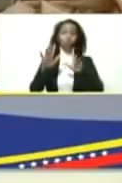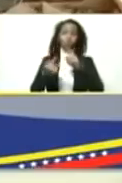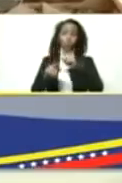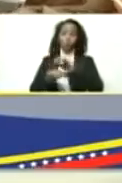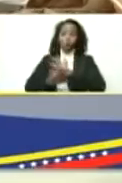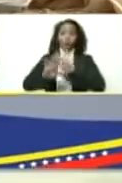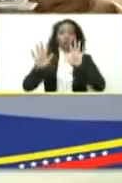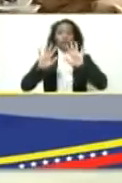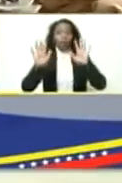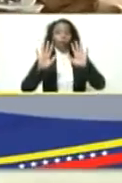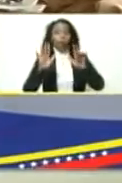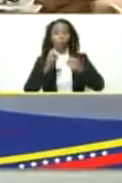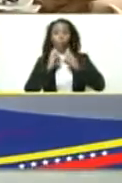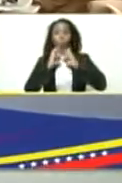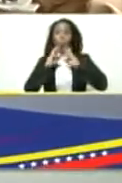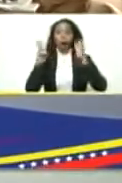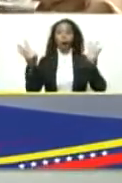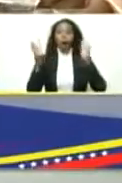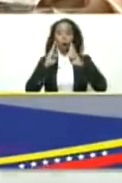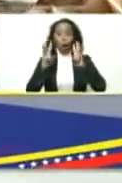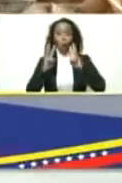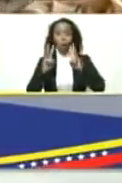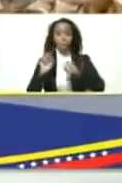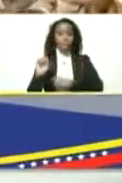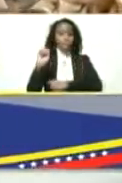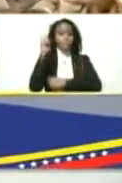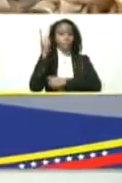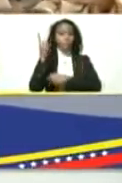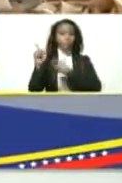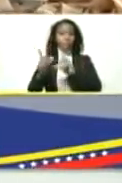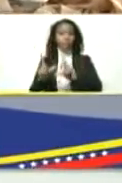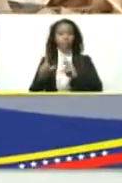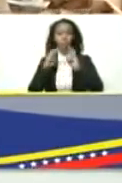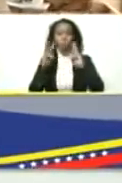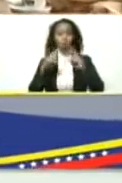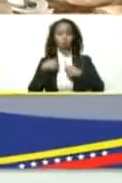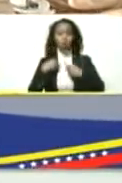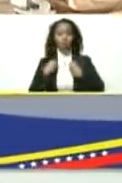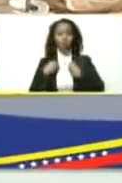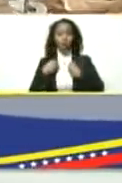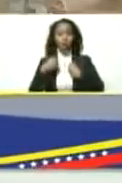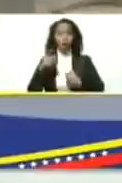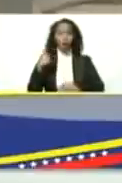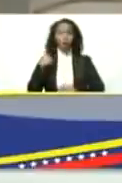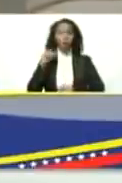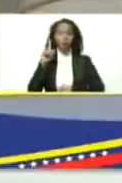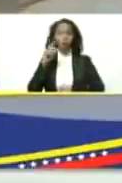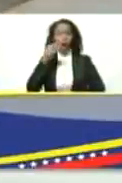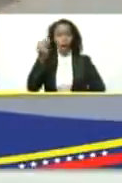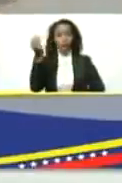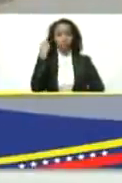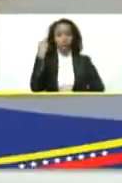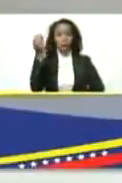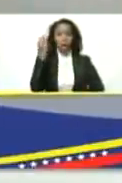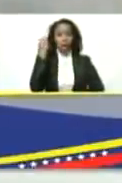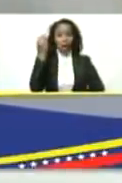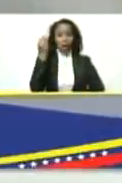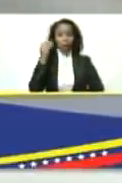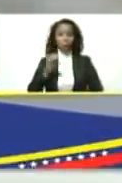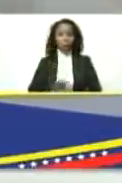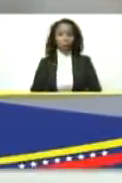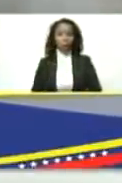tremendo. El primer televisor a color por donde yo vivía lo tenía un italiano